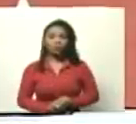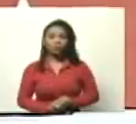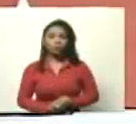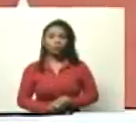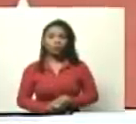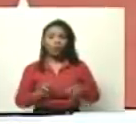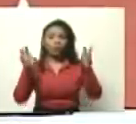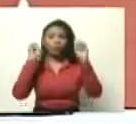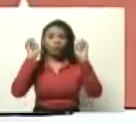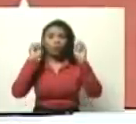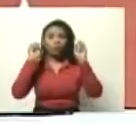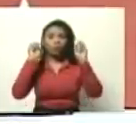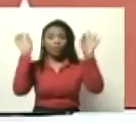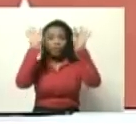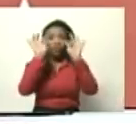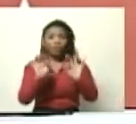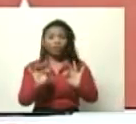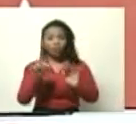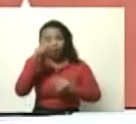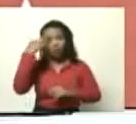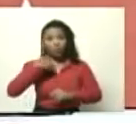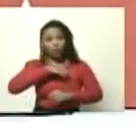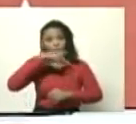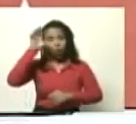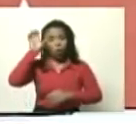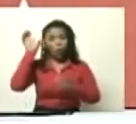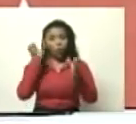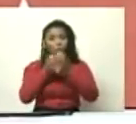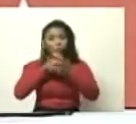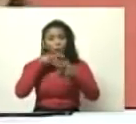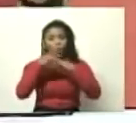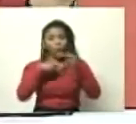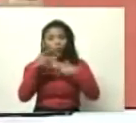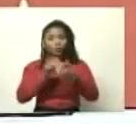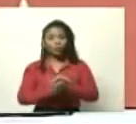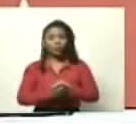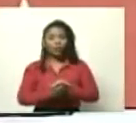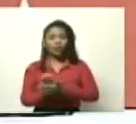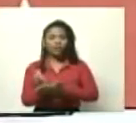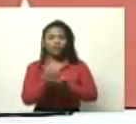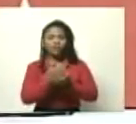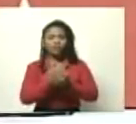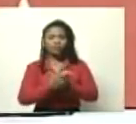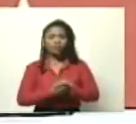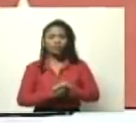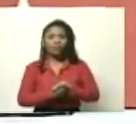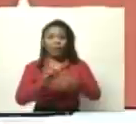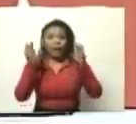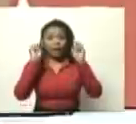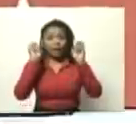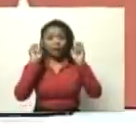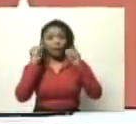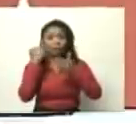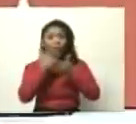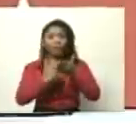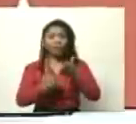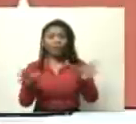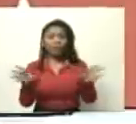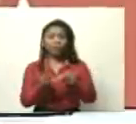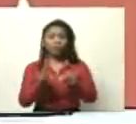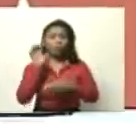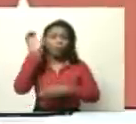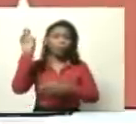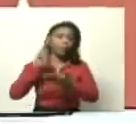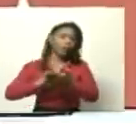el tema de formación de nuestro partido, formativo de nuestro partido, y de ahí recogemos, ¿ves? En el tema de las agendas concretas y mapas de